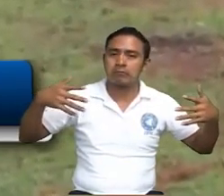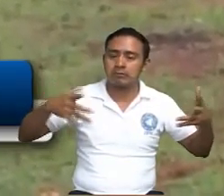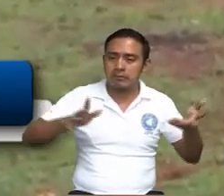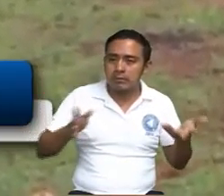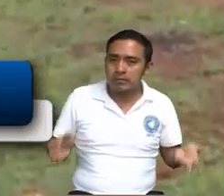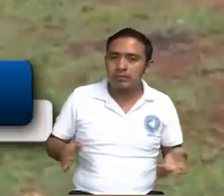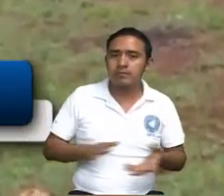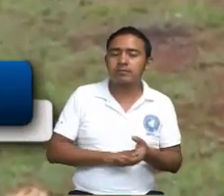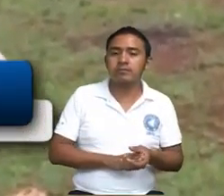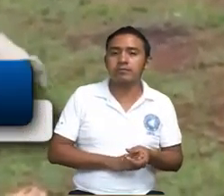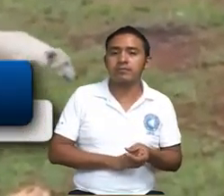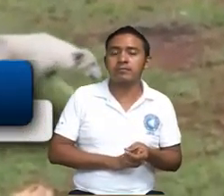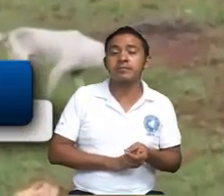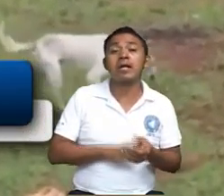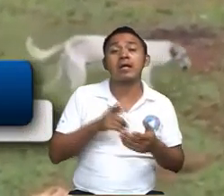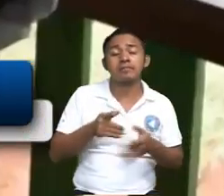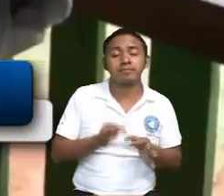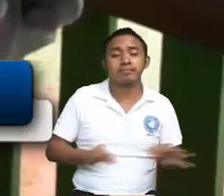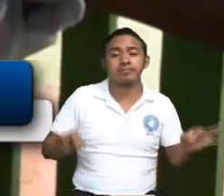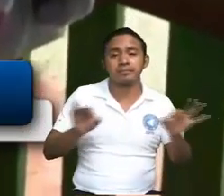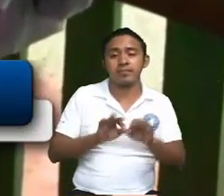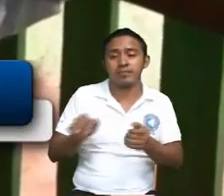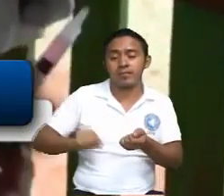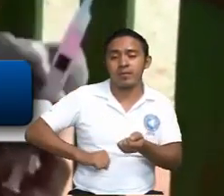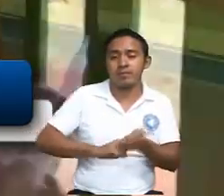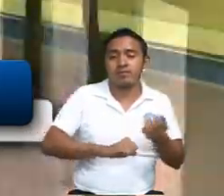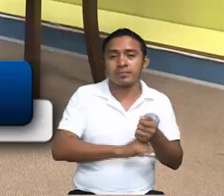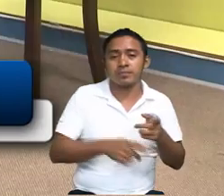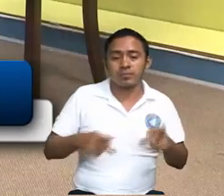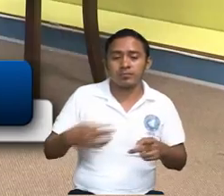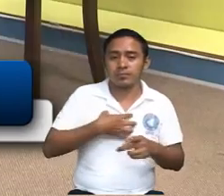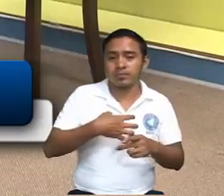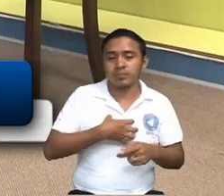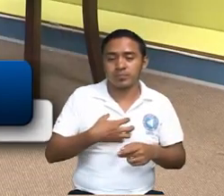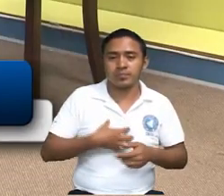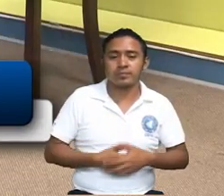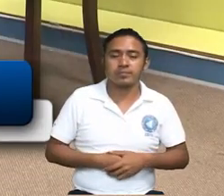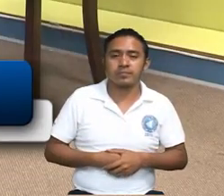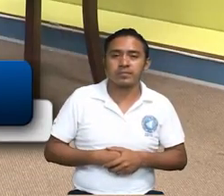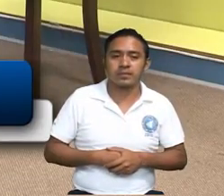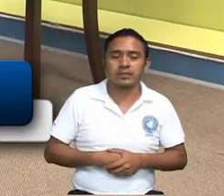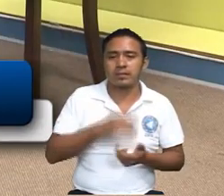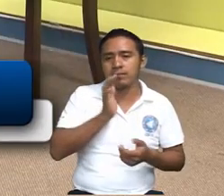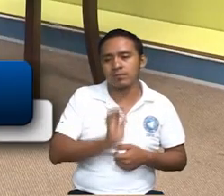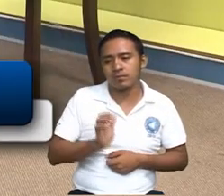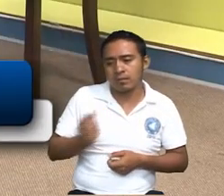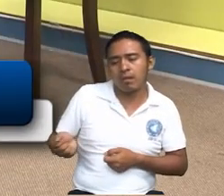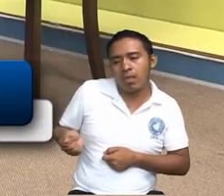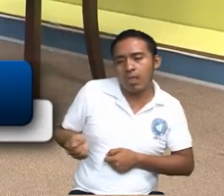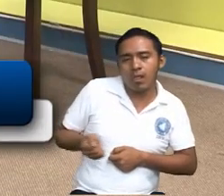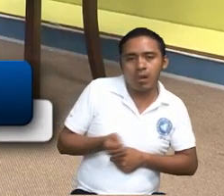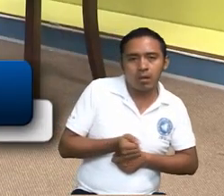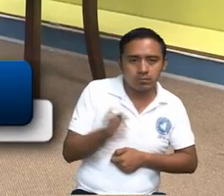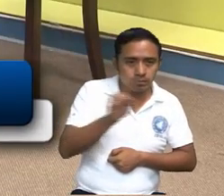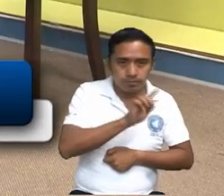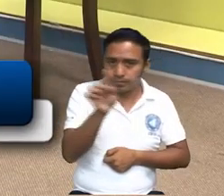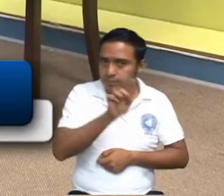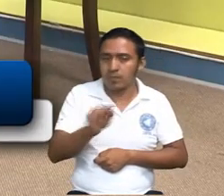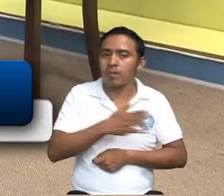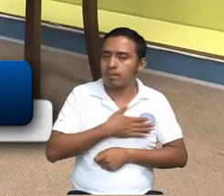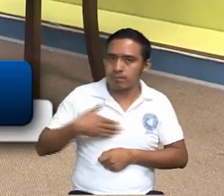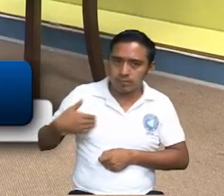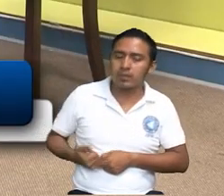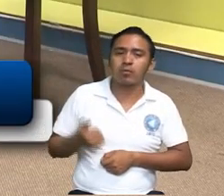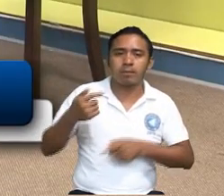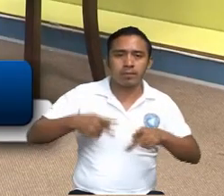son...? Allí es muy importante la colaboración del dueño. Uh-huh. A veces van menores con los perritos, es mejor que vaya una persona. Eso es una recomendación,